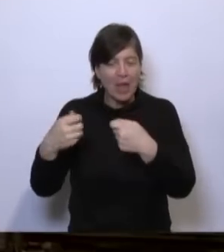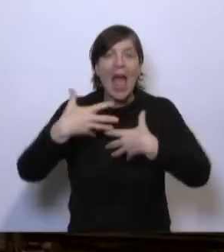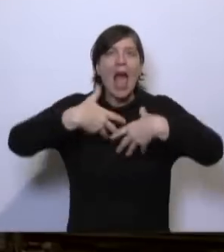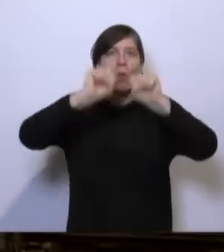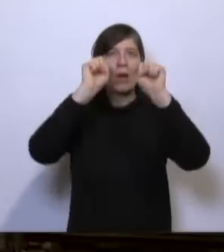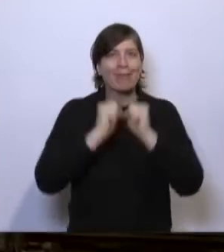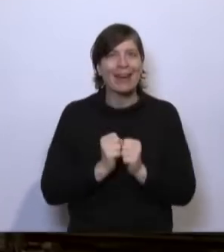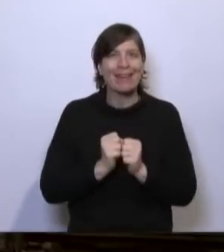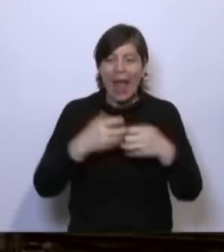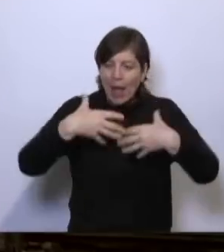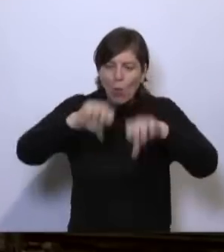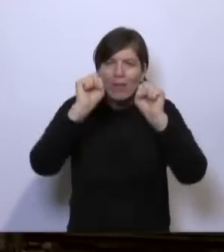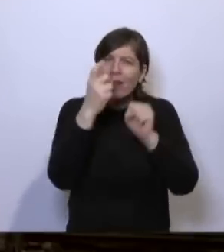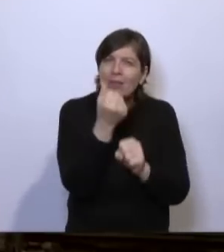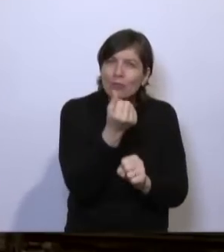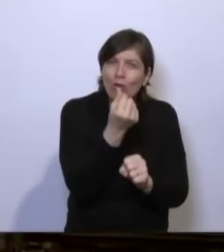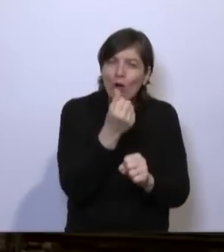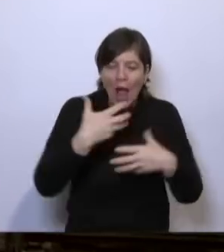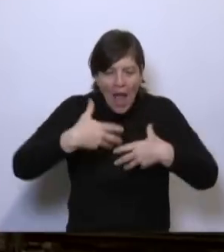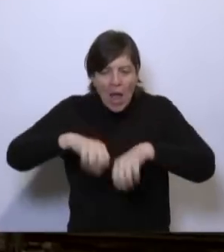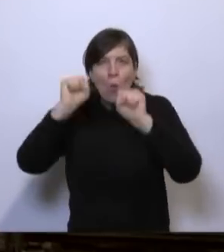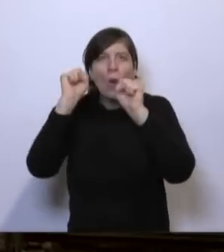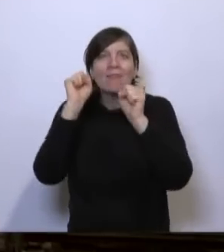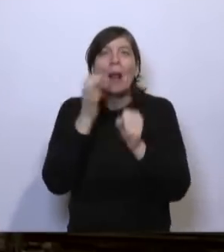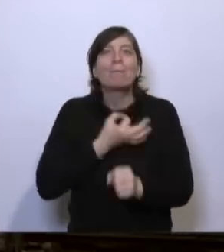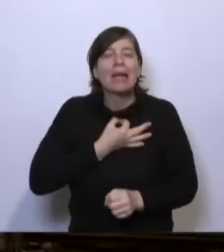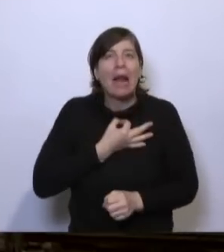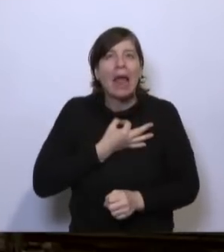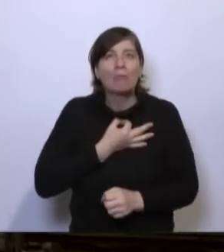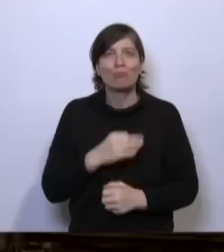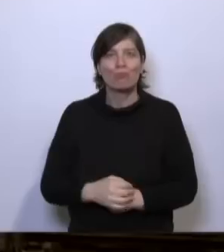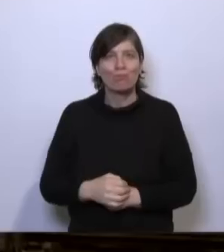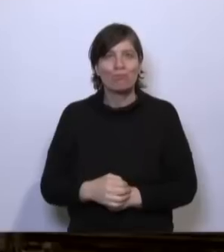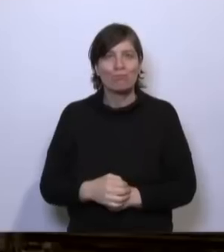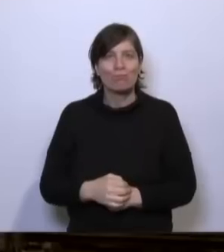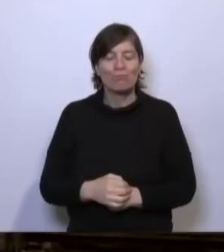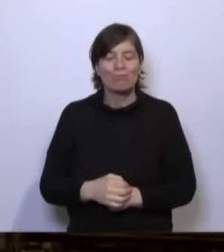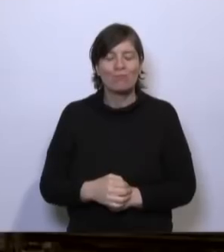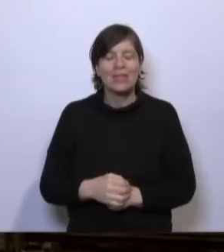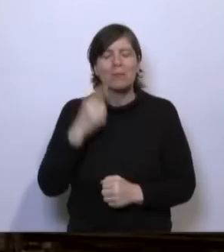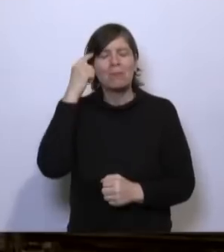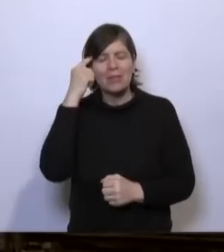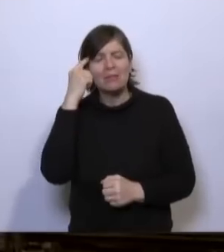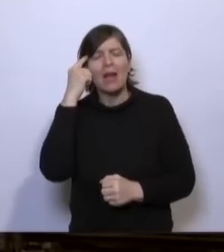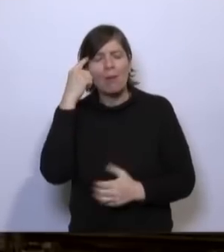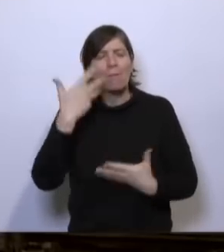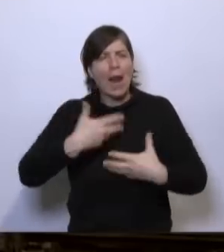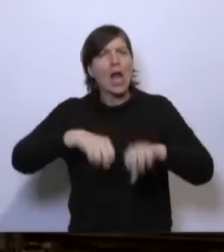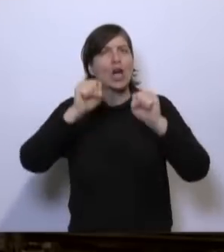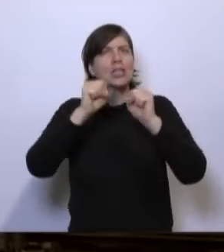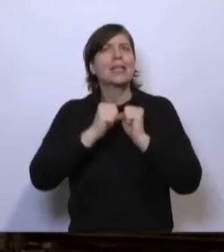encuentran. Encuentra el tesoro, encuentra la perla. Y pensaba que para